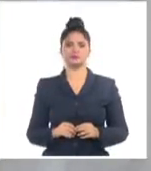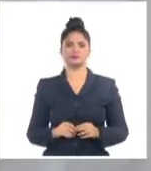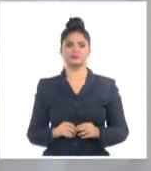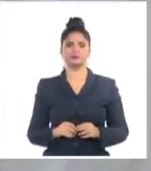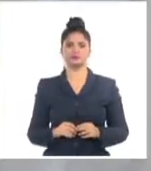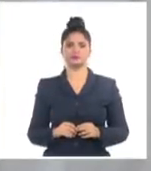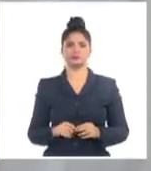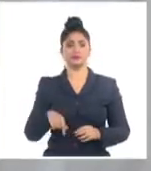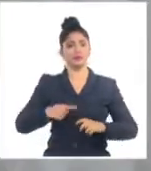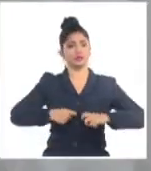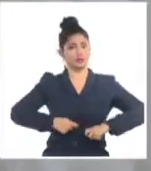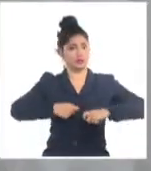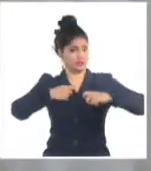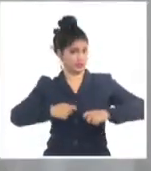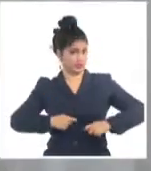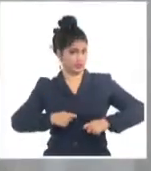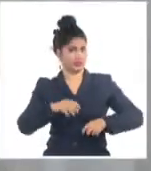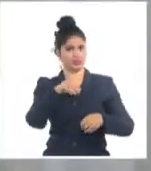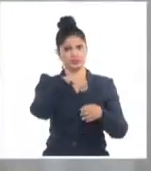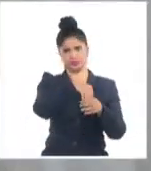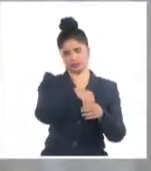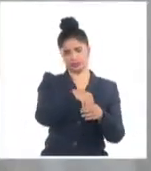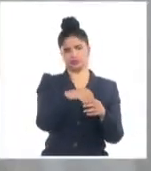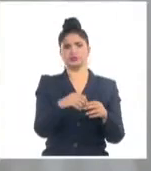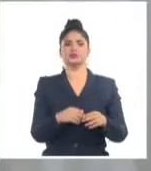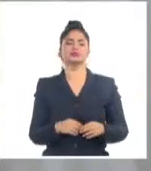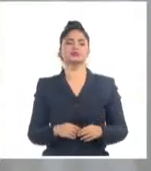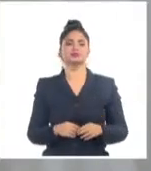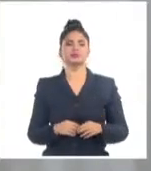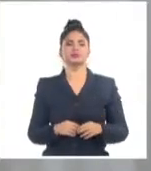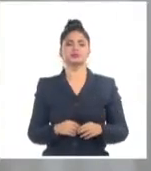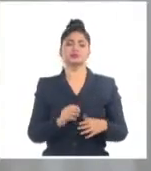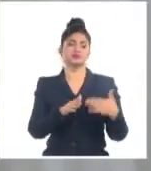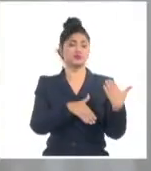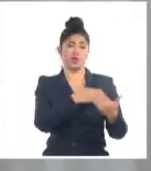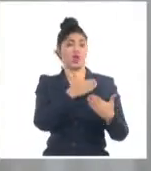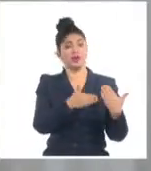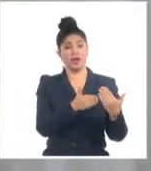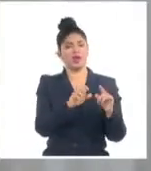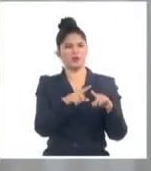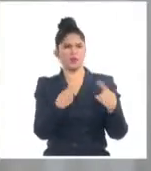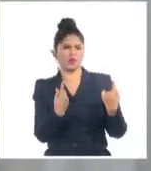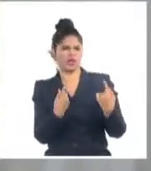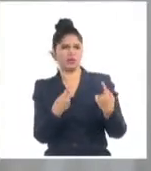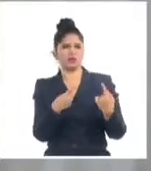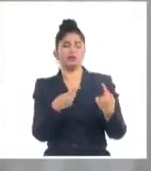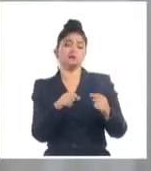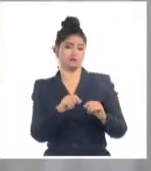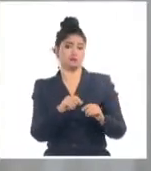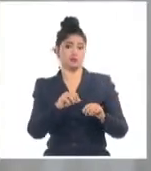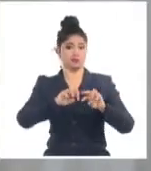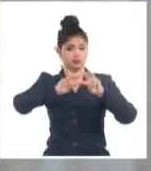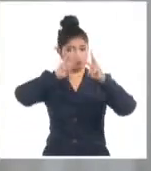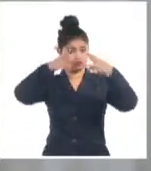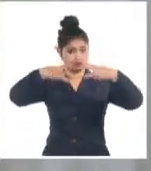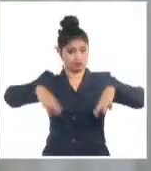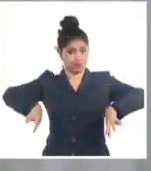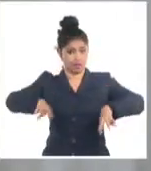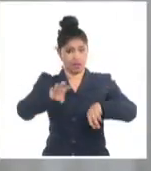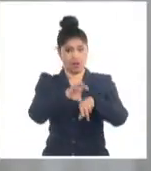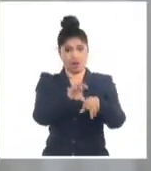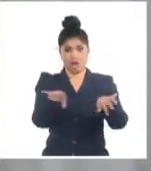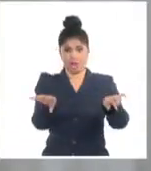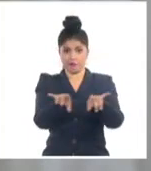esta decisión influye la ocurrencia de un incidente de ciberseguridad en los sistemas informáticos para